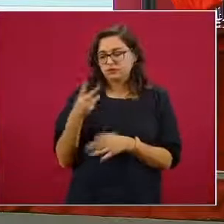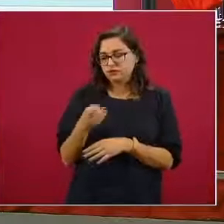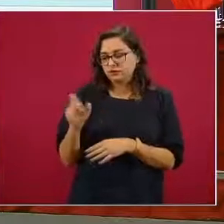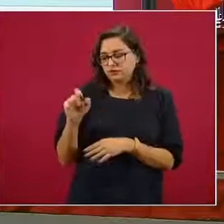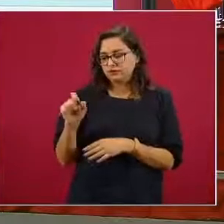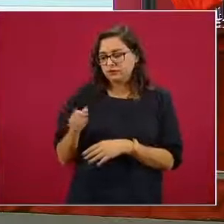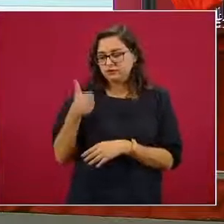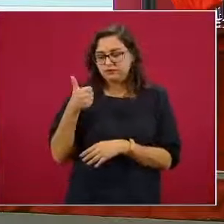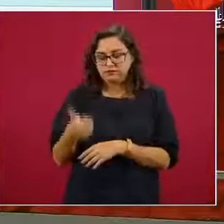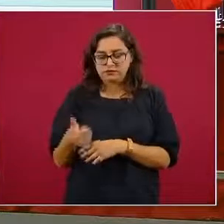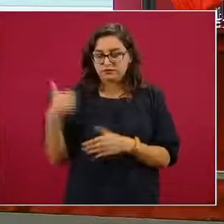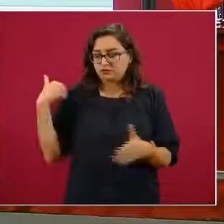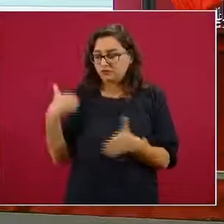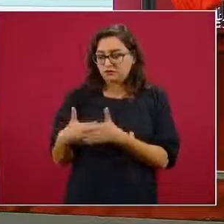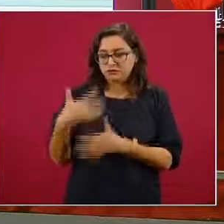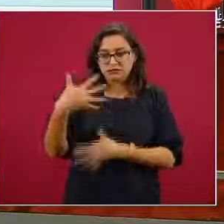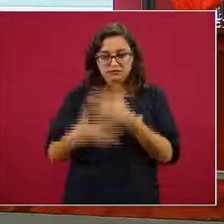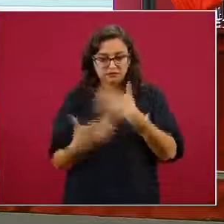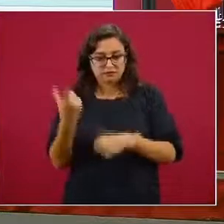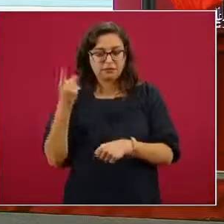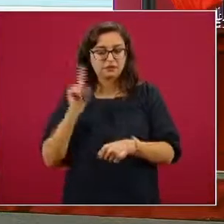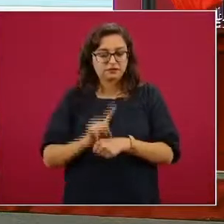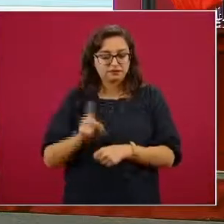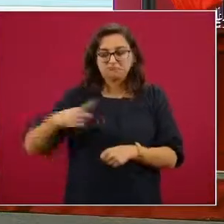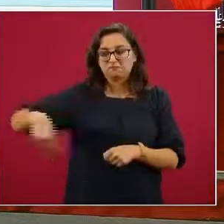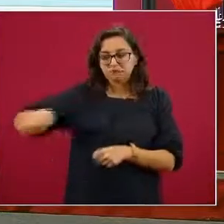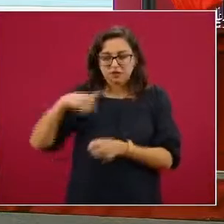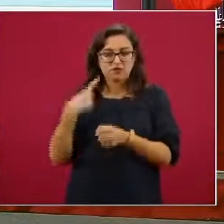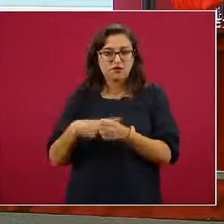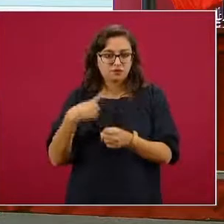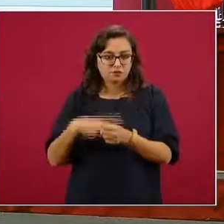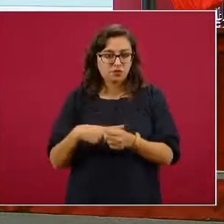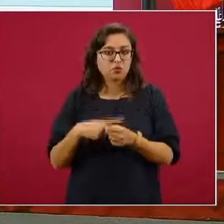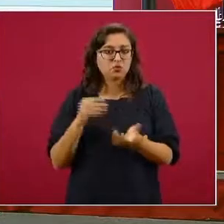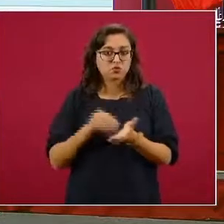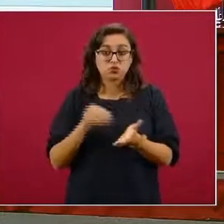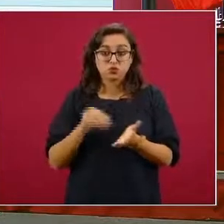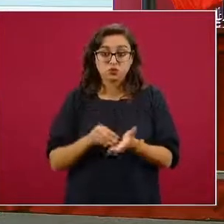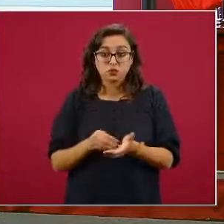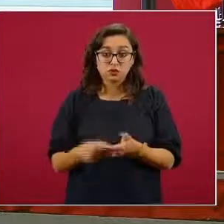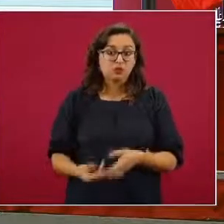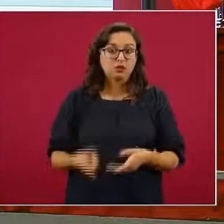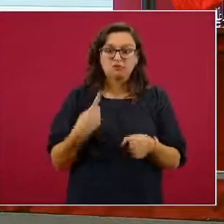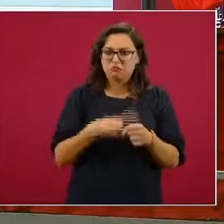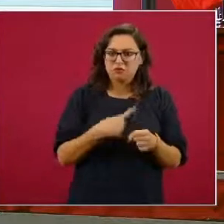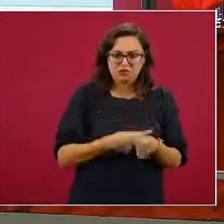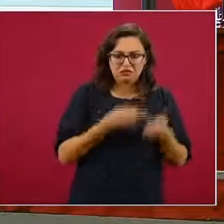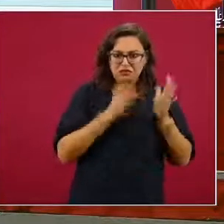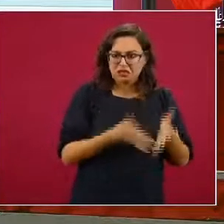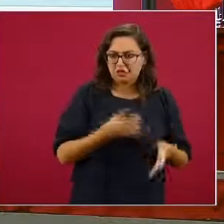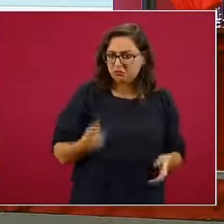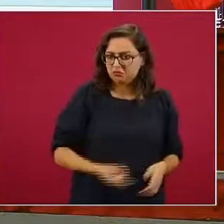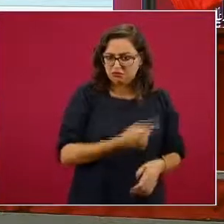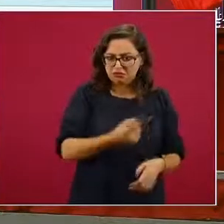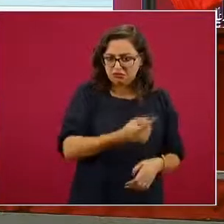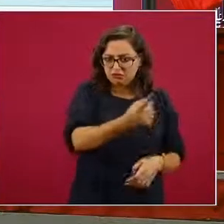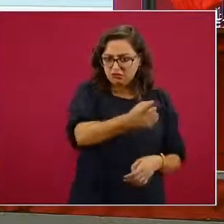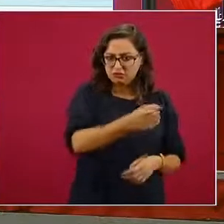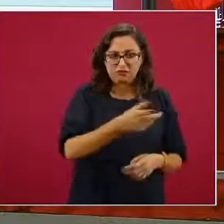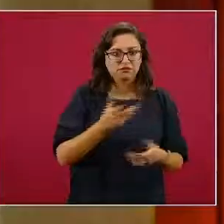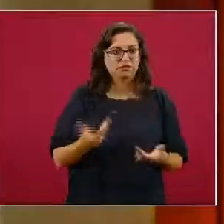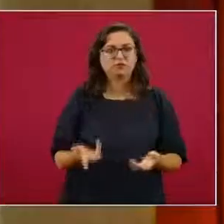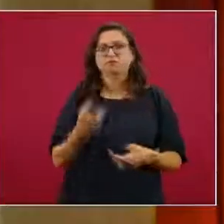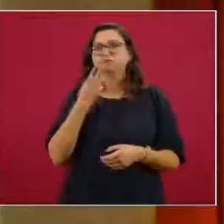últimos 15 días. Es la epidemia activa. Esta no es una enfermedad permanente, ni una enfermedad de larga duración, como lo es